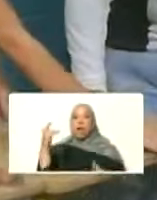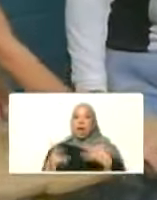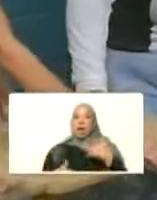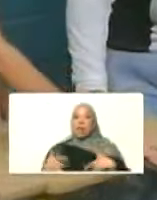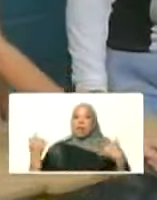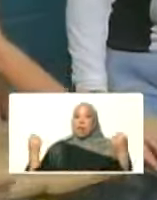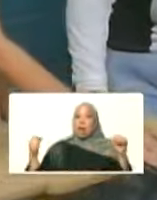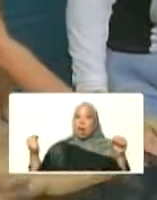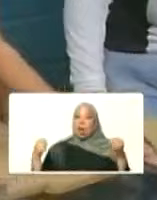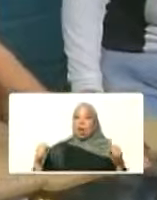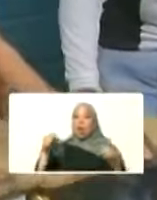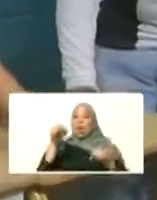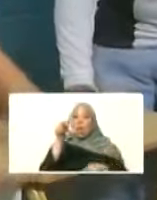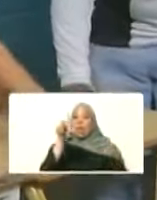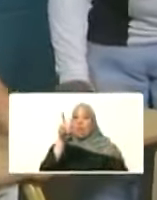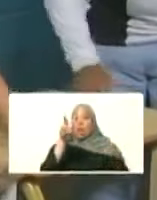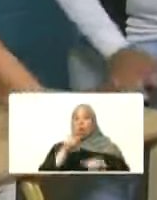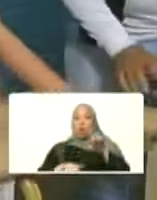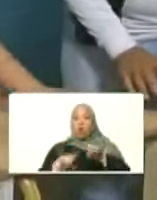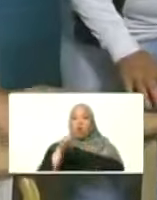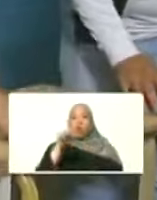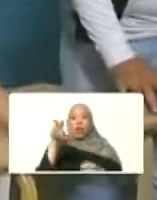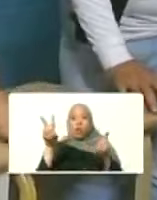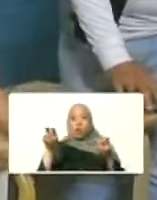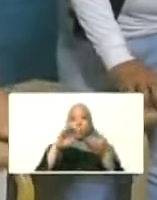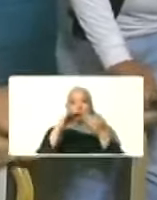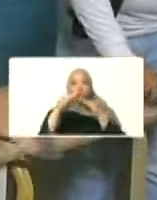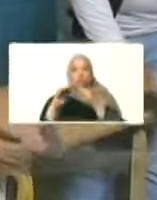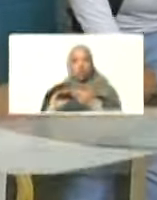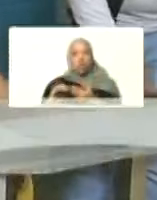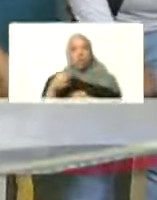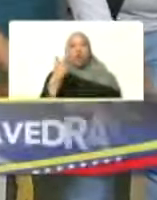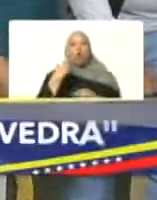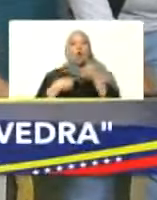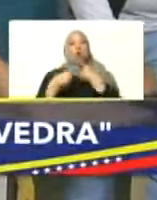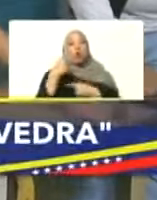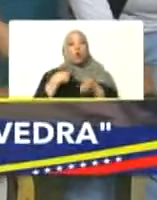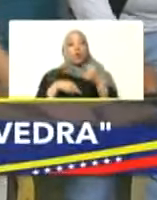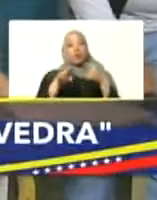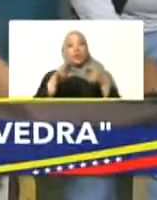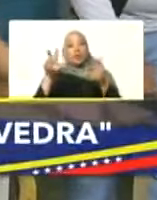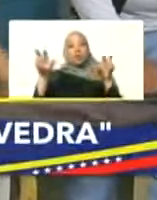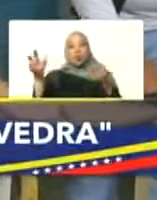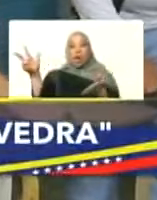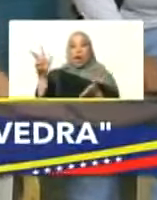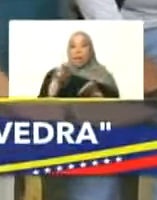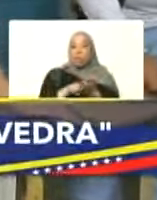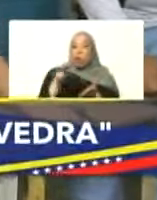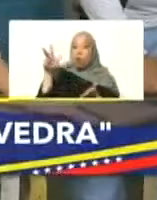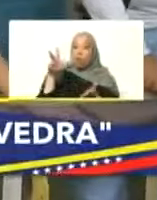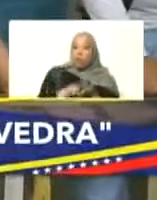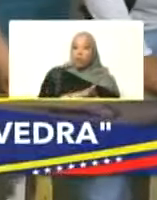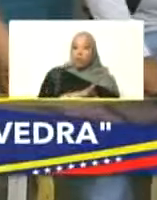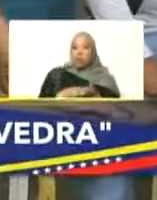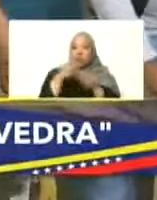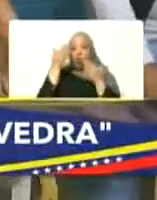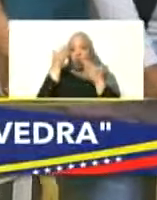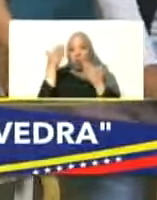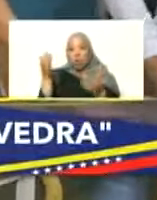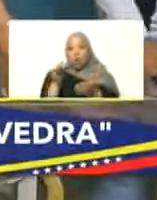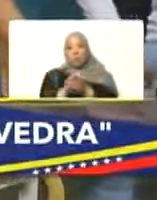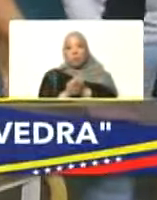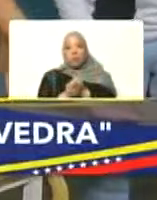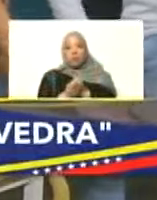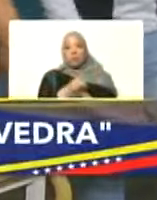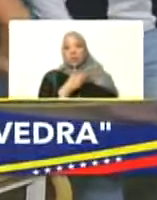Nuevo Tricolor para, bueno, todo lo que son los requerimientos y todo esto que usted ha aprobado para cada una de las escuelas. Paredes. Bueno, un saludo, mi comandante